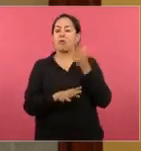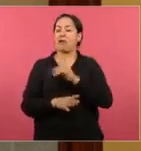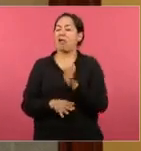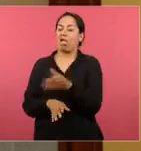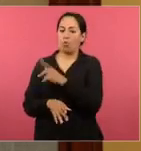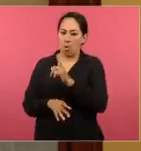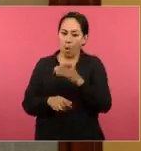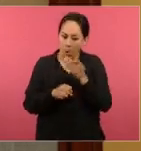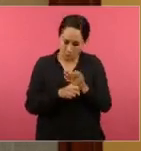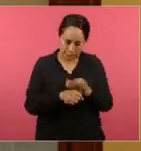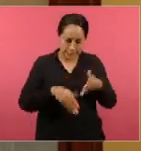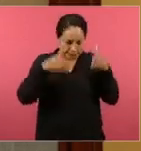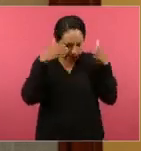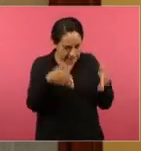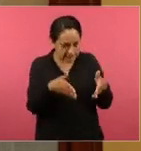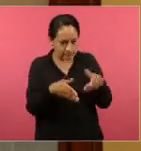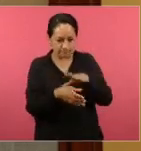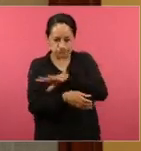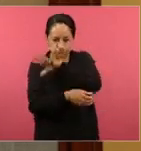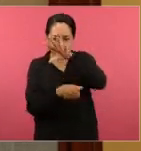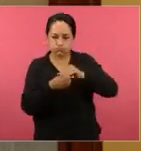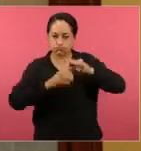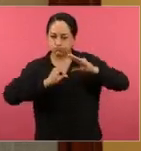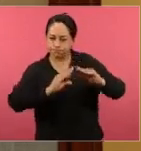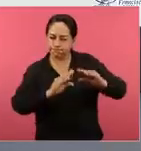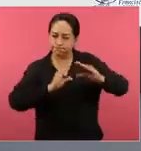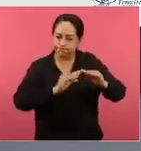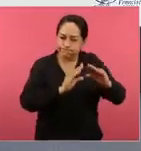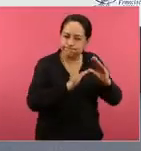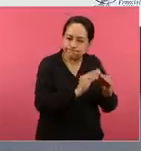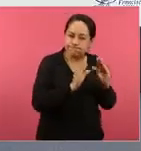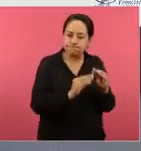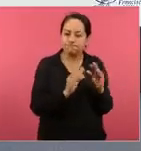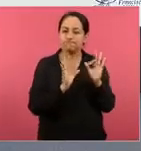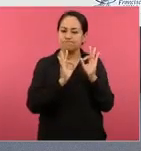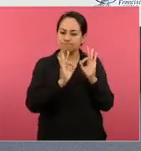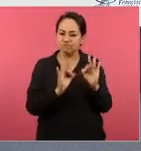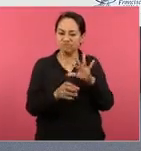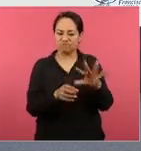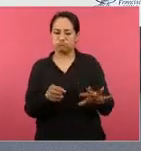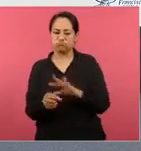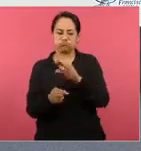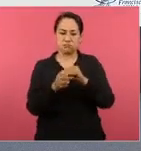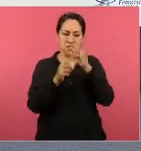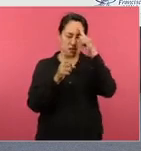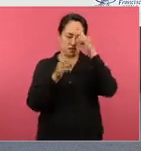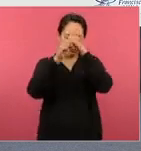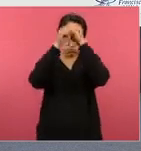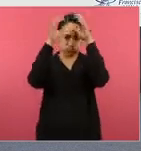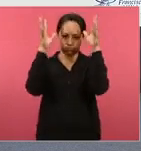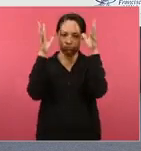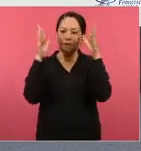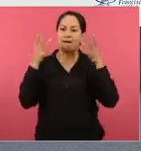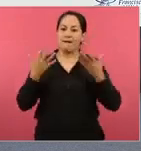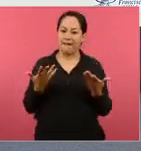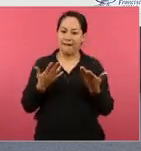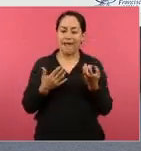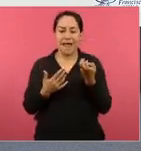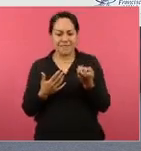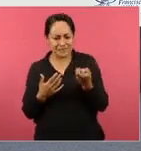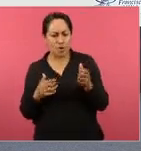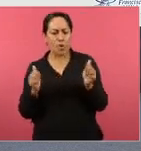estar. Es decir, toda aquella cosmovisión que los estudiantes tienen, ahora se funda en